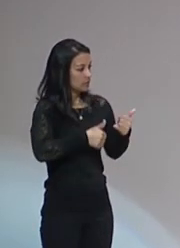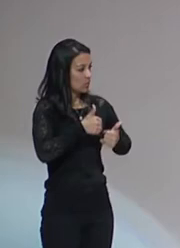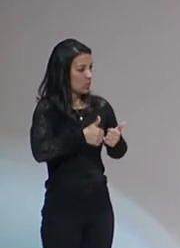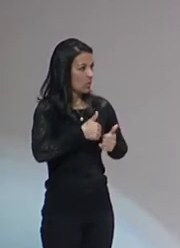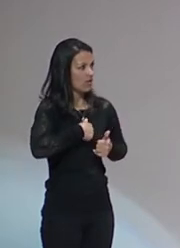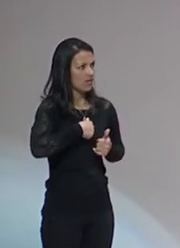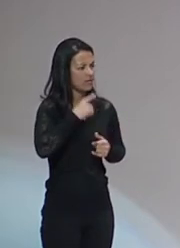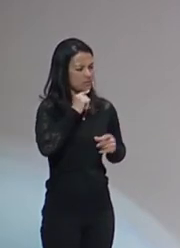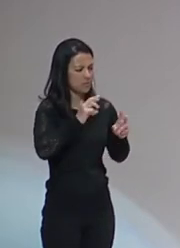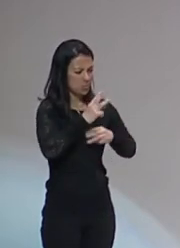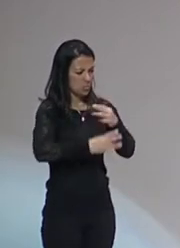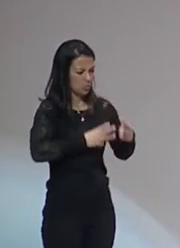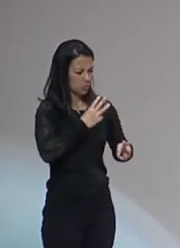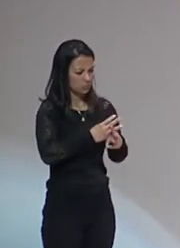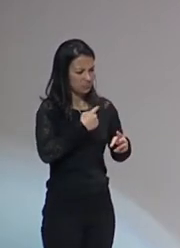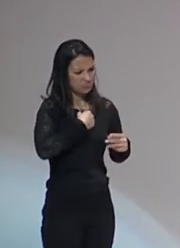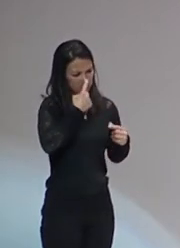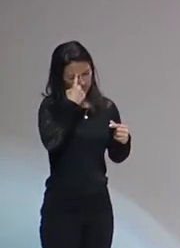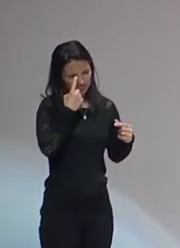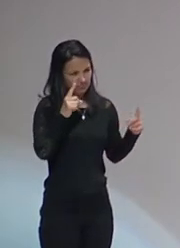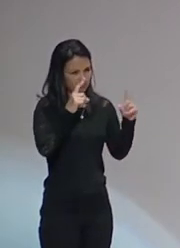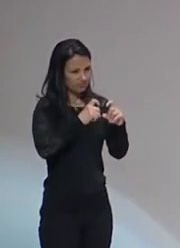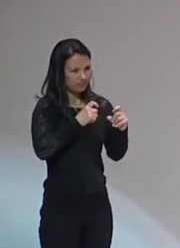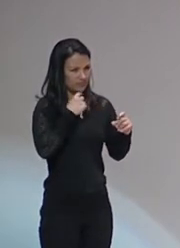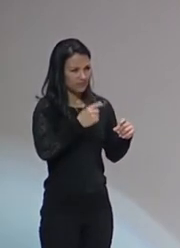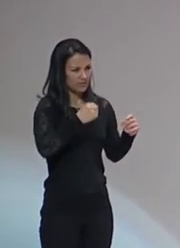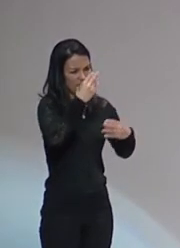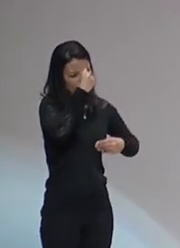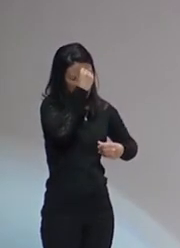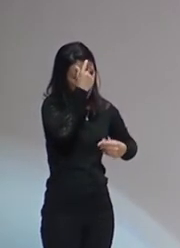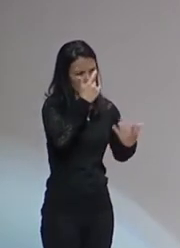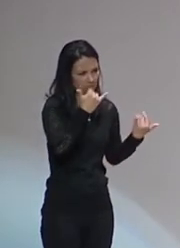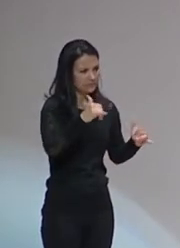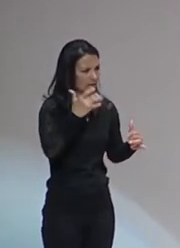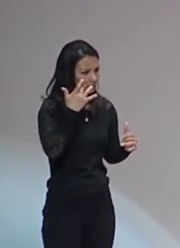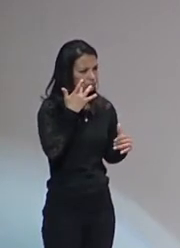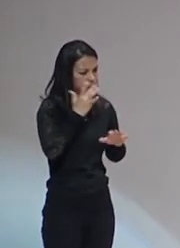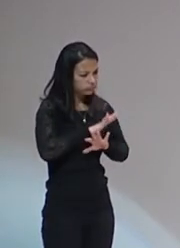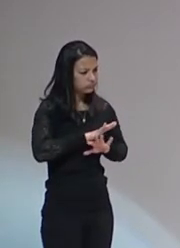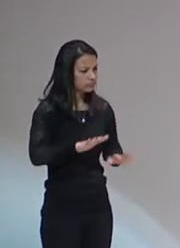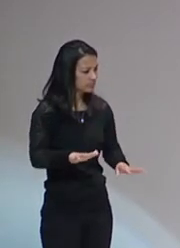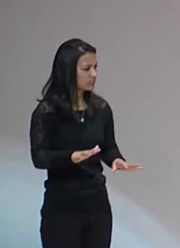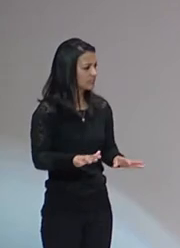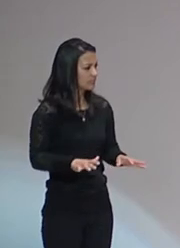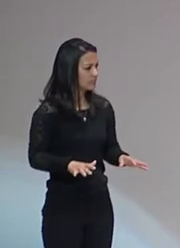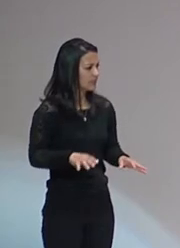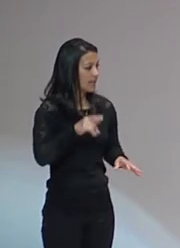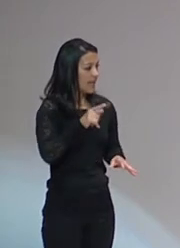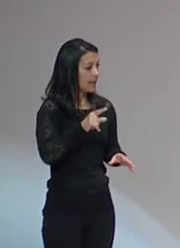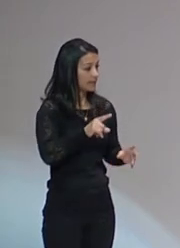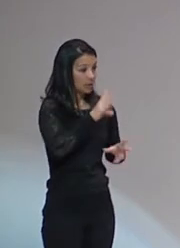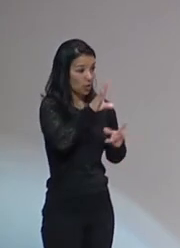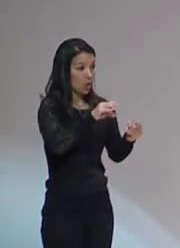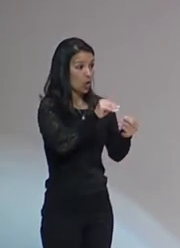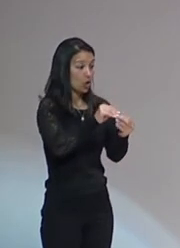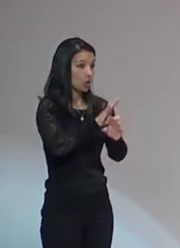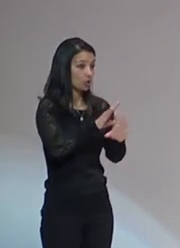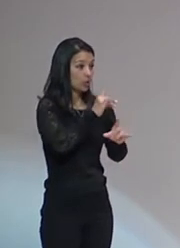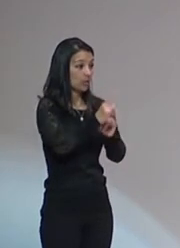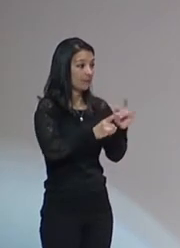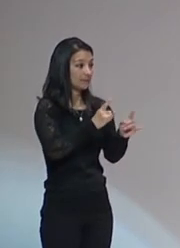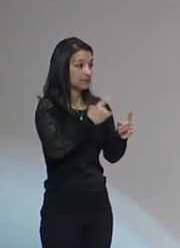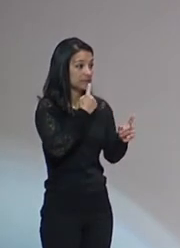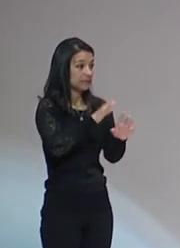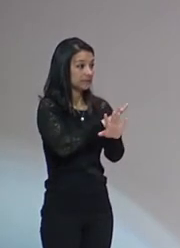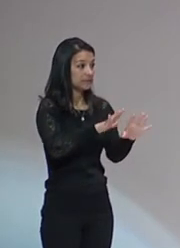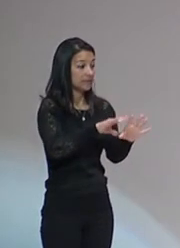pensar que los valores ya están definidos en ese código universal que se llama la